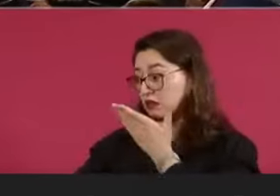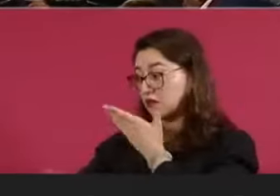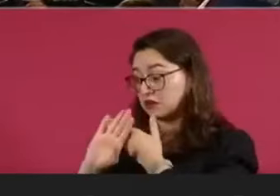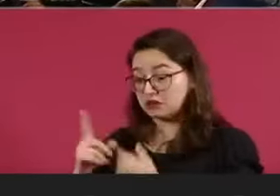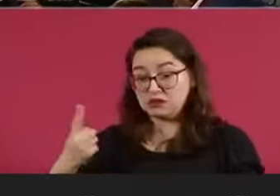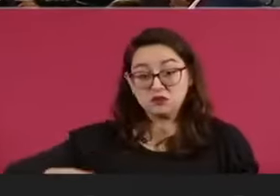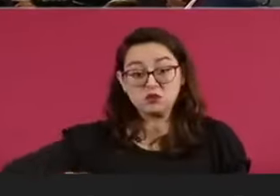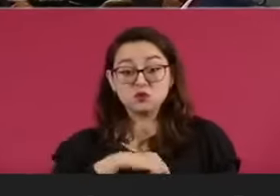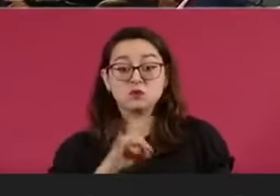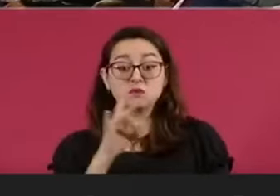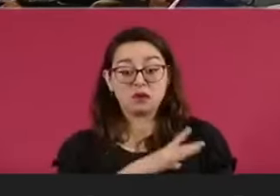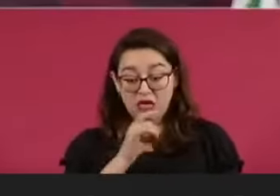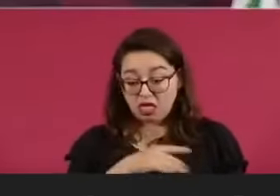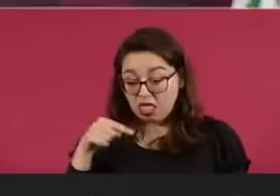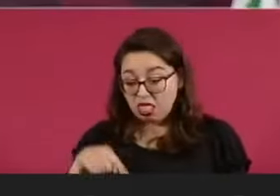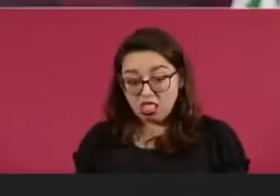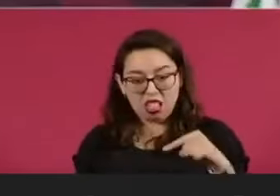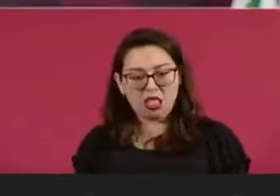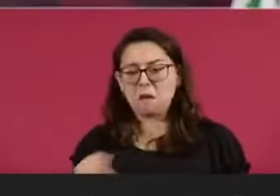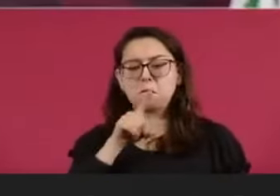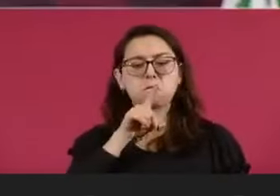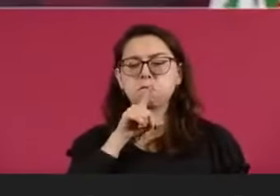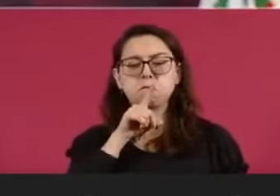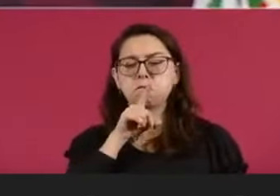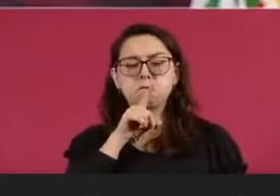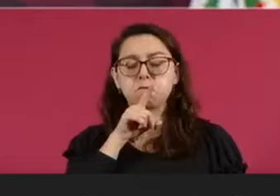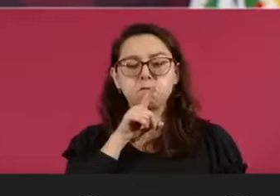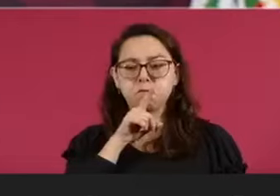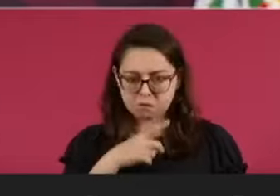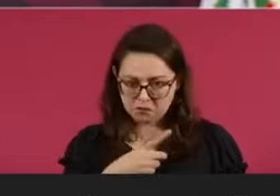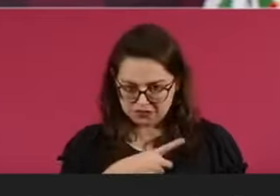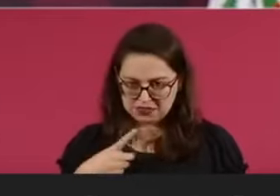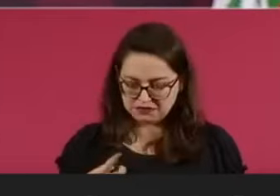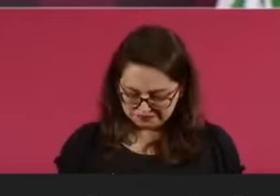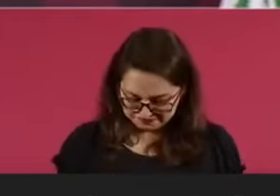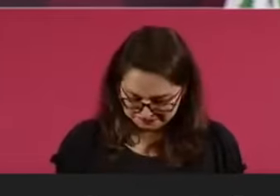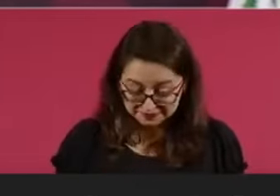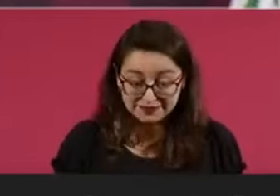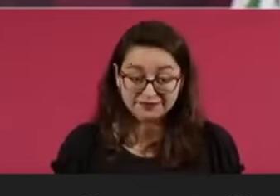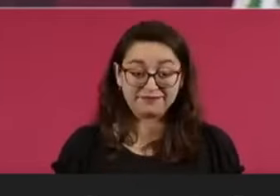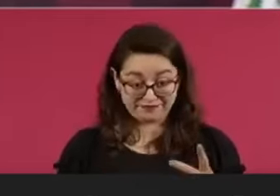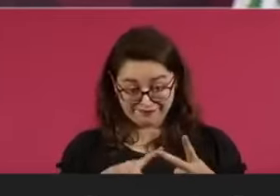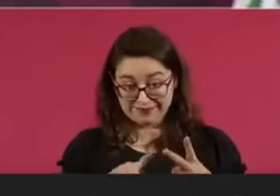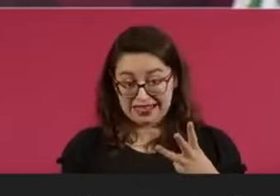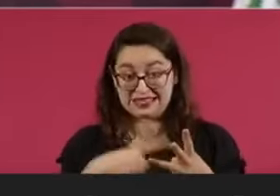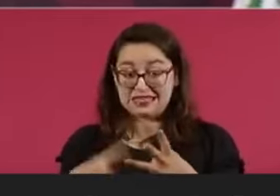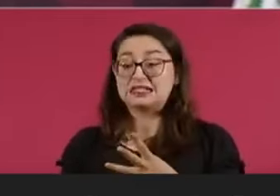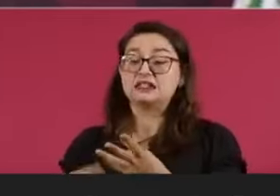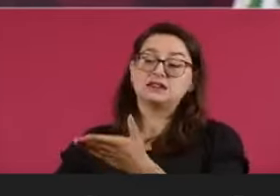adelante. Y tenemos también que enfrentar a los medios de